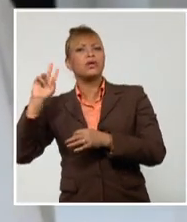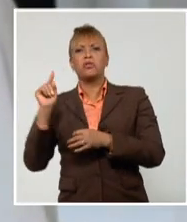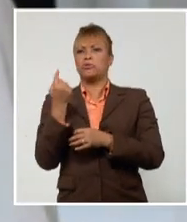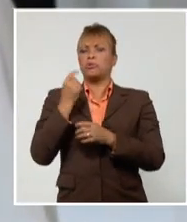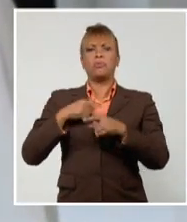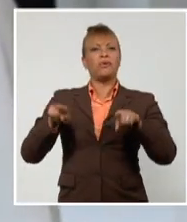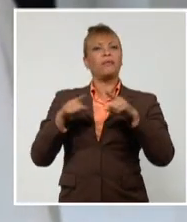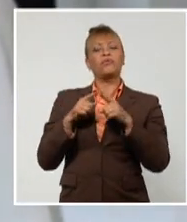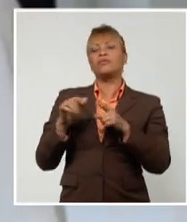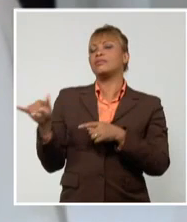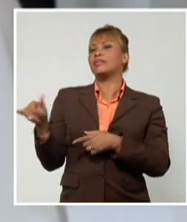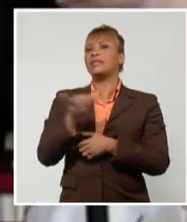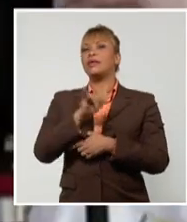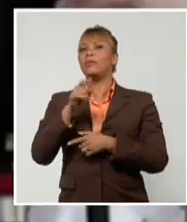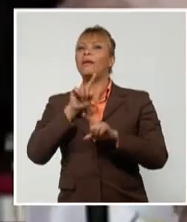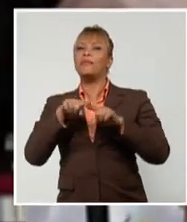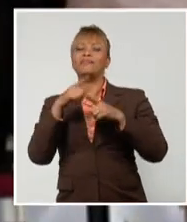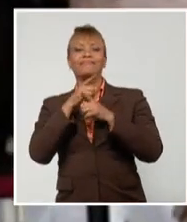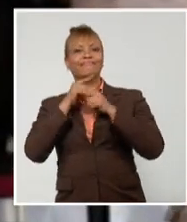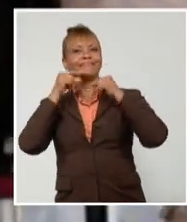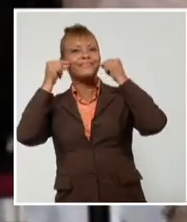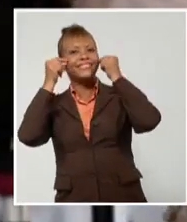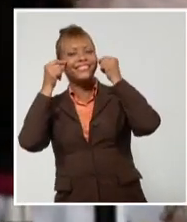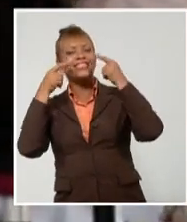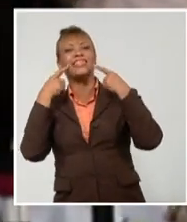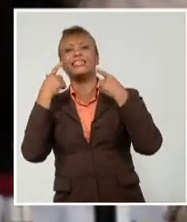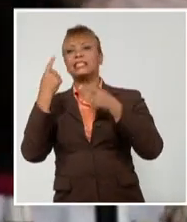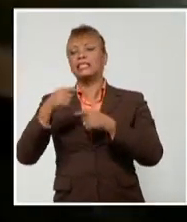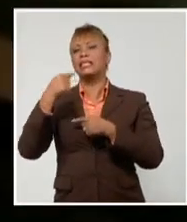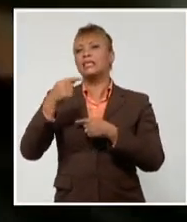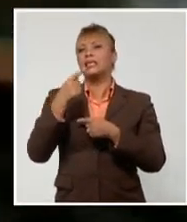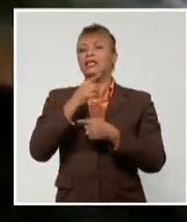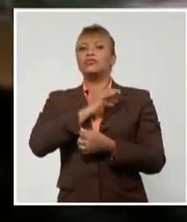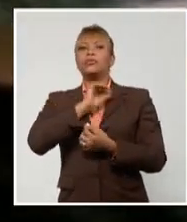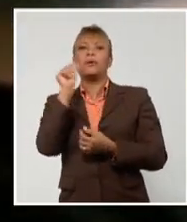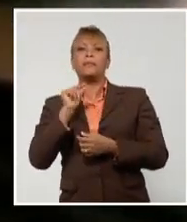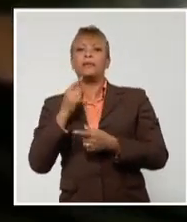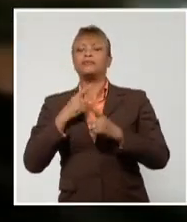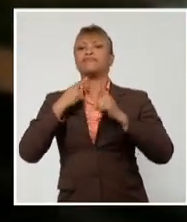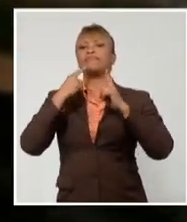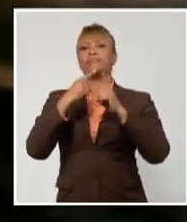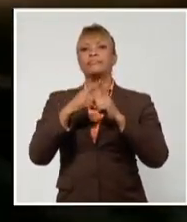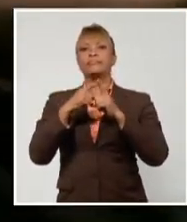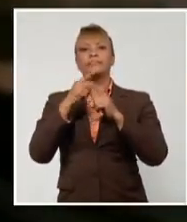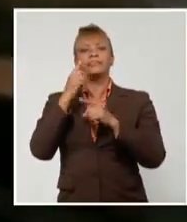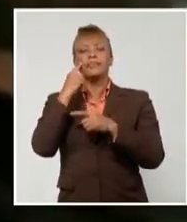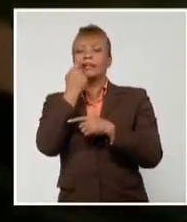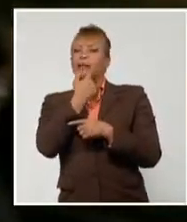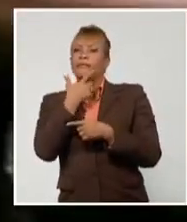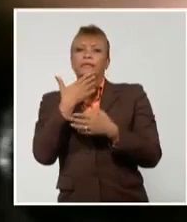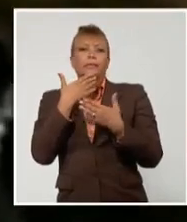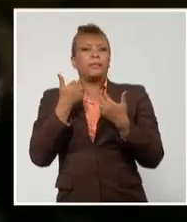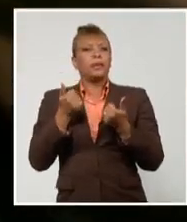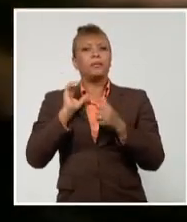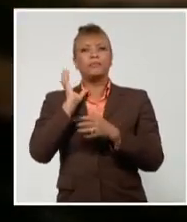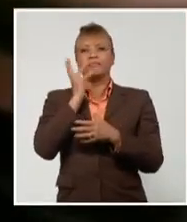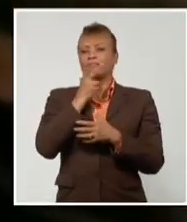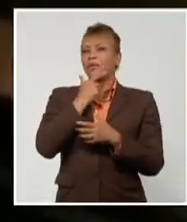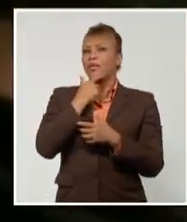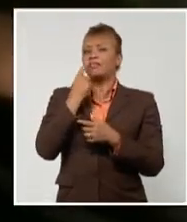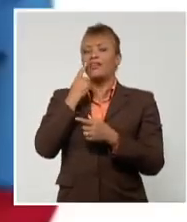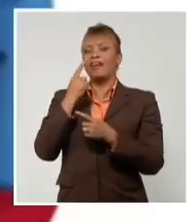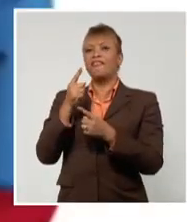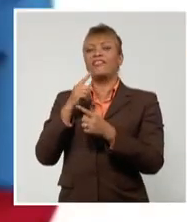música, también por esa sonrisa constante, su espíritu positivo y la mirada dulce al ver a su hija.